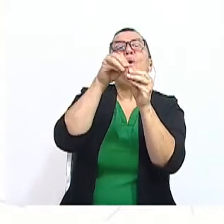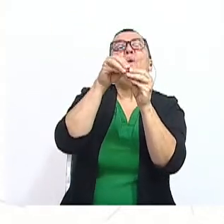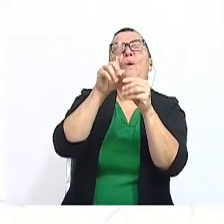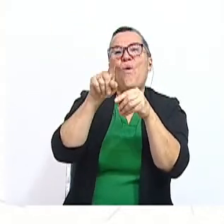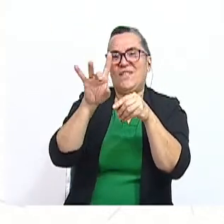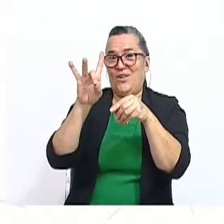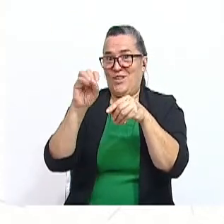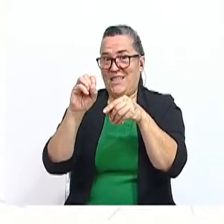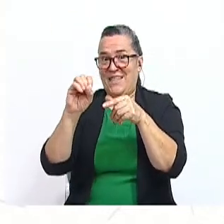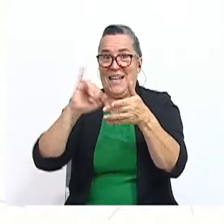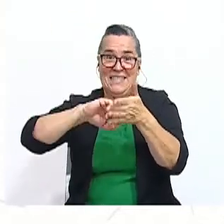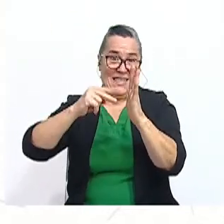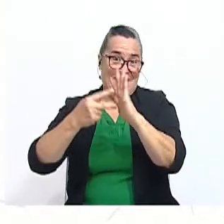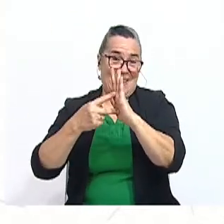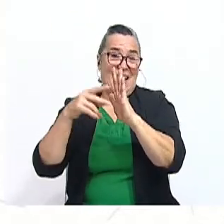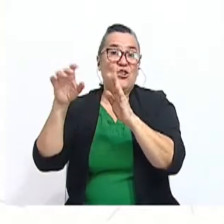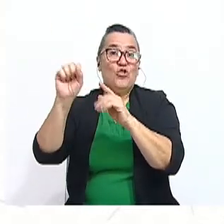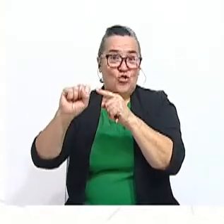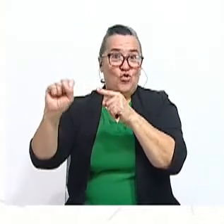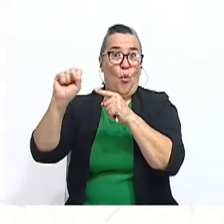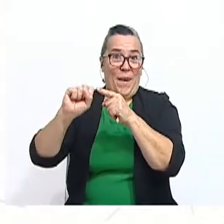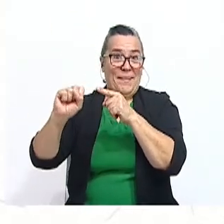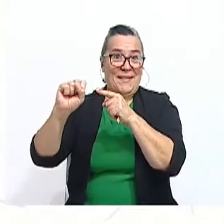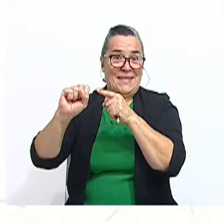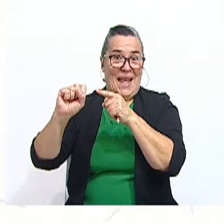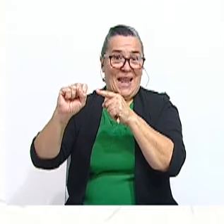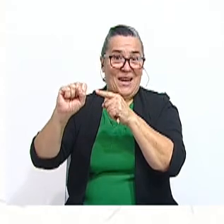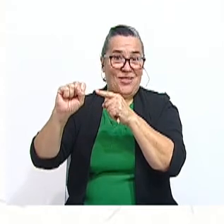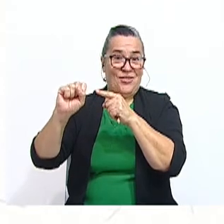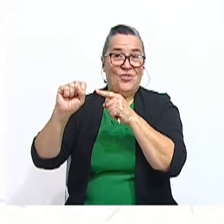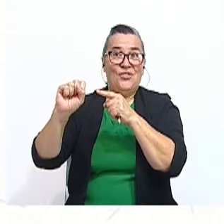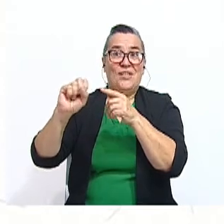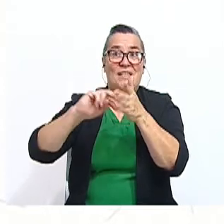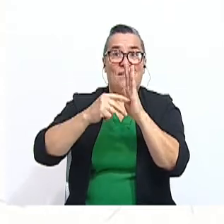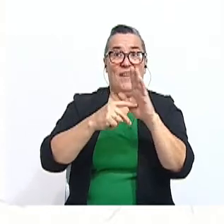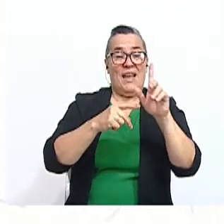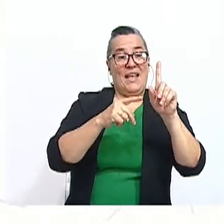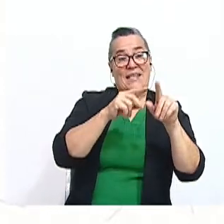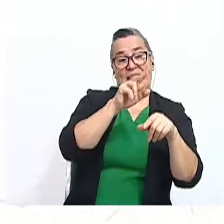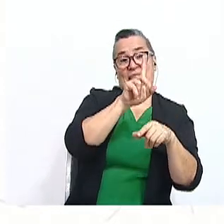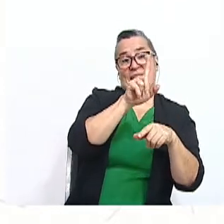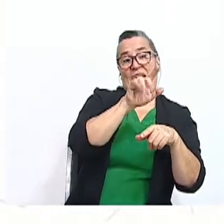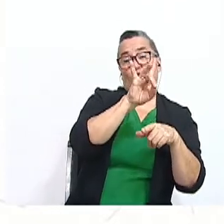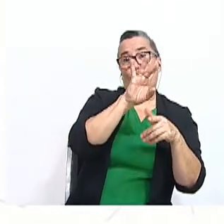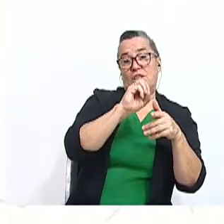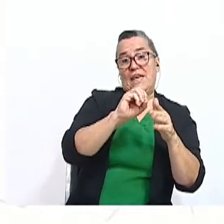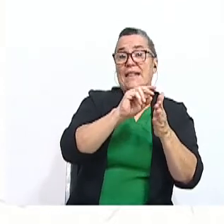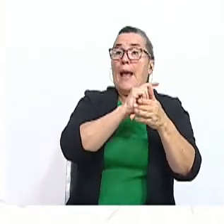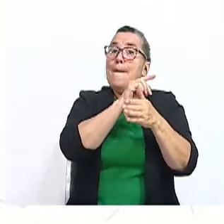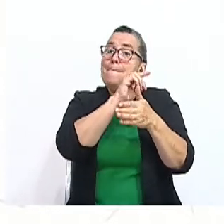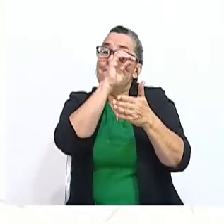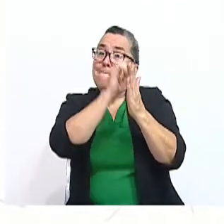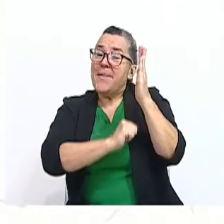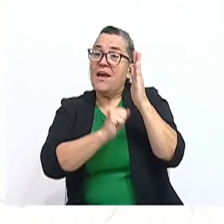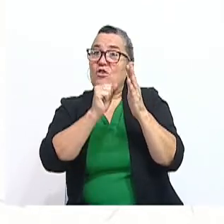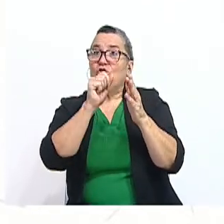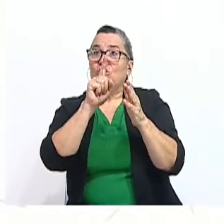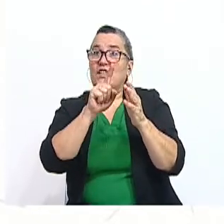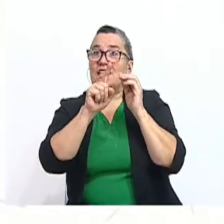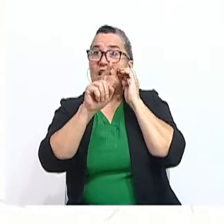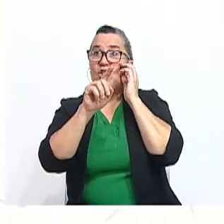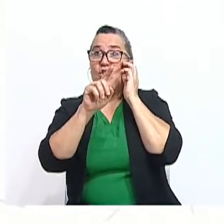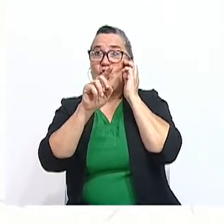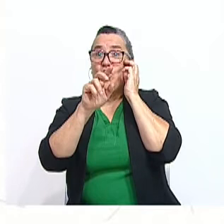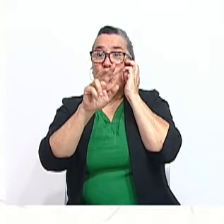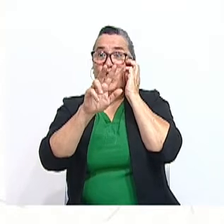suman 180. Entonces, si la medida del ángulo 1 es 135, quiere decir que la medida del ángulo 3 es 45.